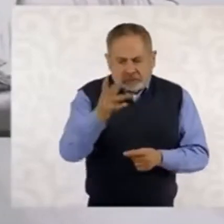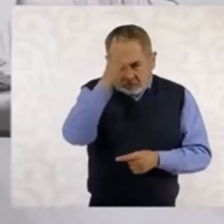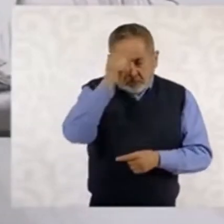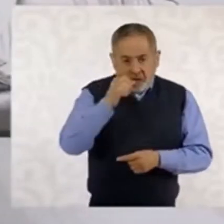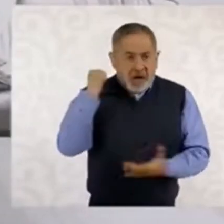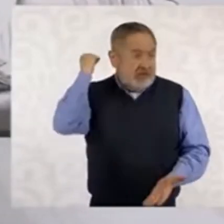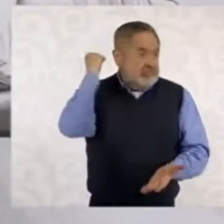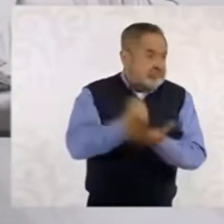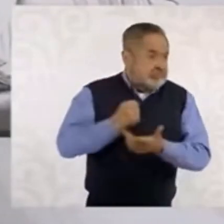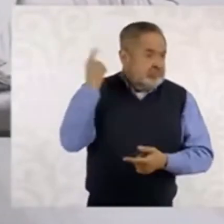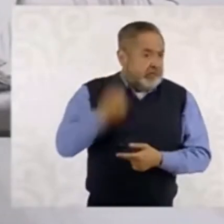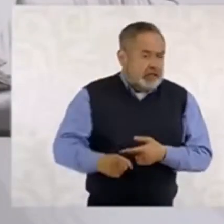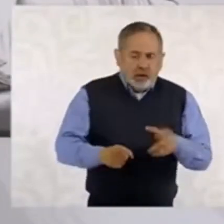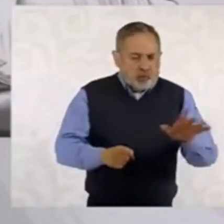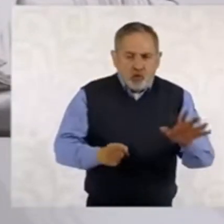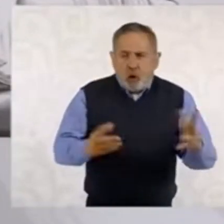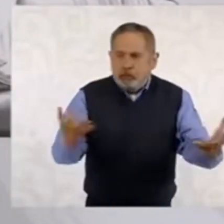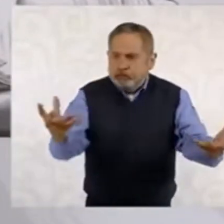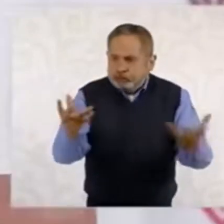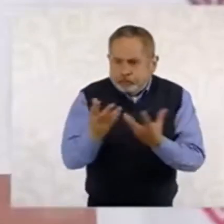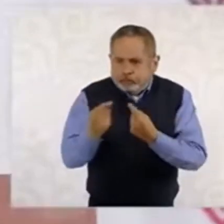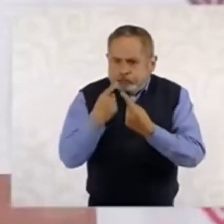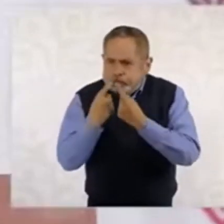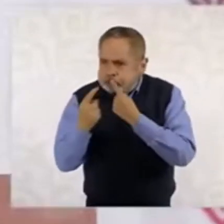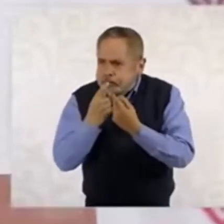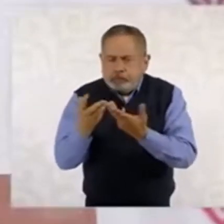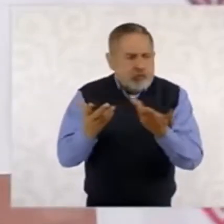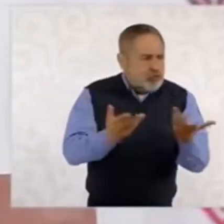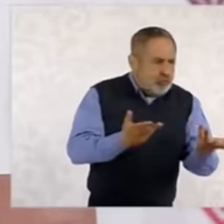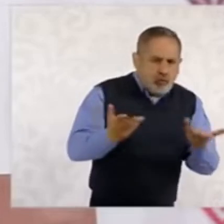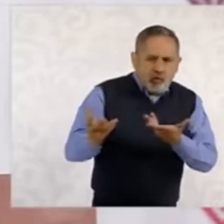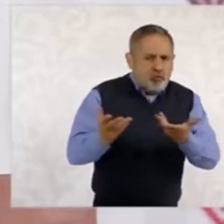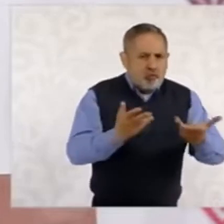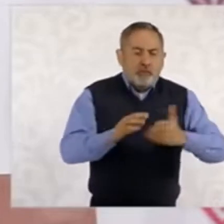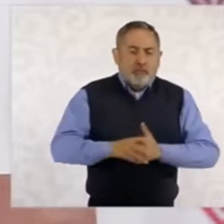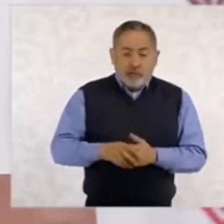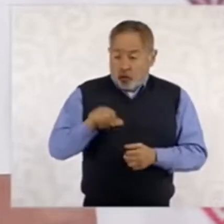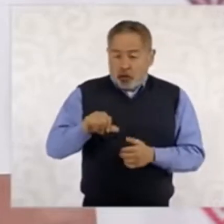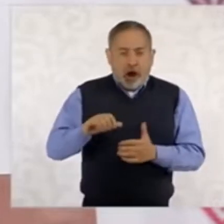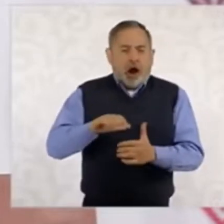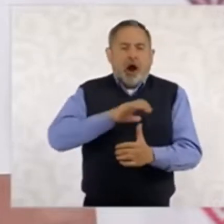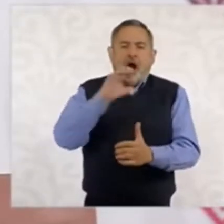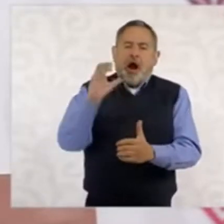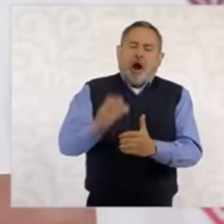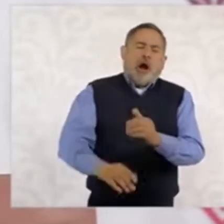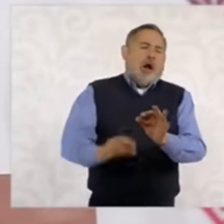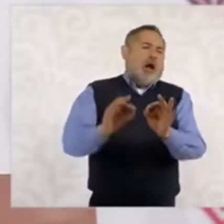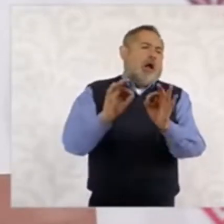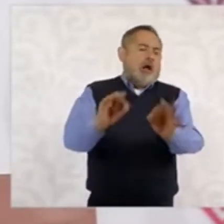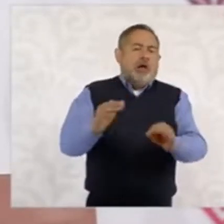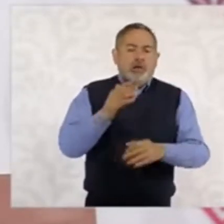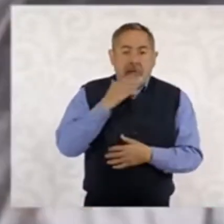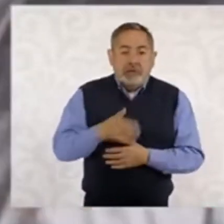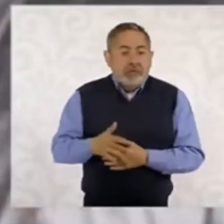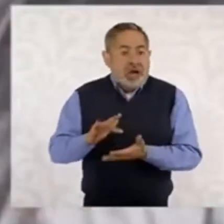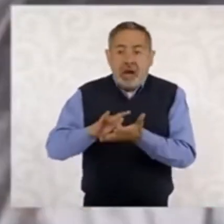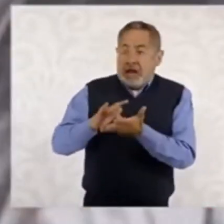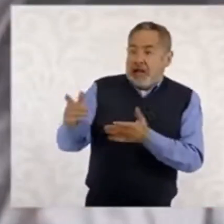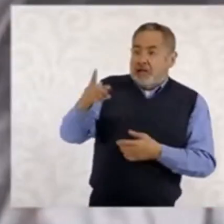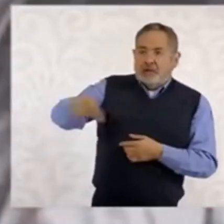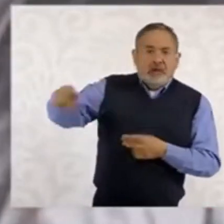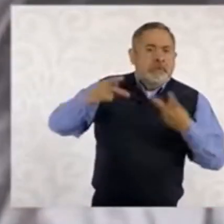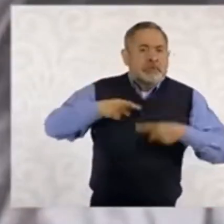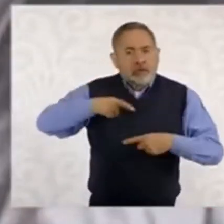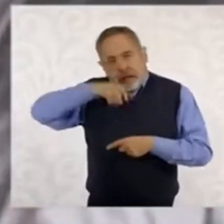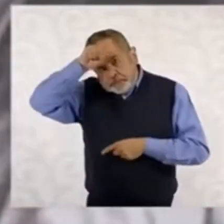imposición. Hoy, al cerrar el eje laboral de este plan, es imperativo reconocer la persistencia histórica de los trabajadores